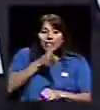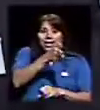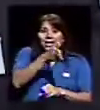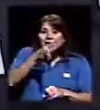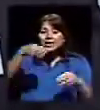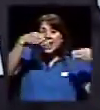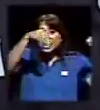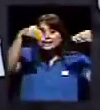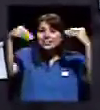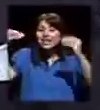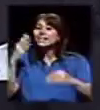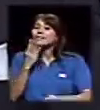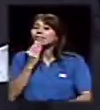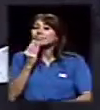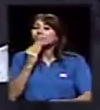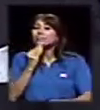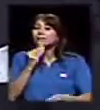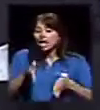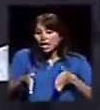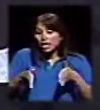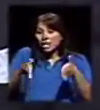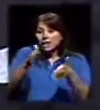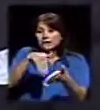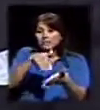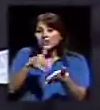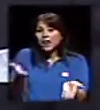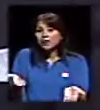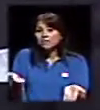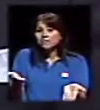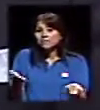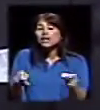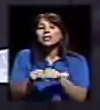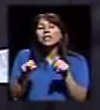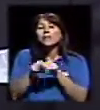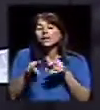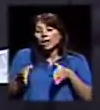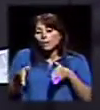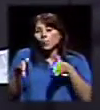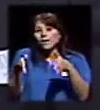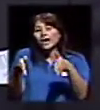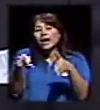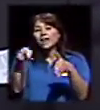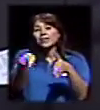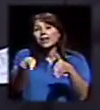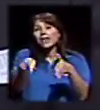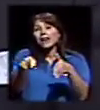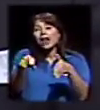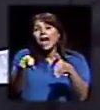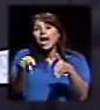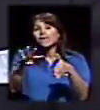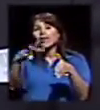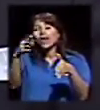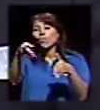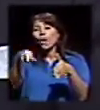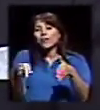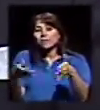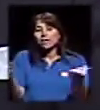el bulevar de la Avenida Central y en el bulevar allá de la Avenida Cuarta,